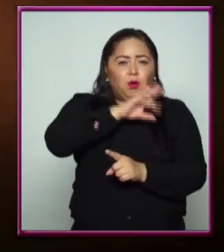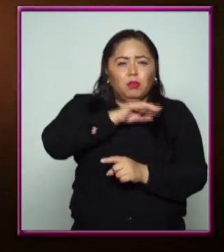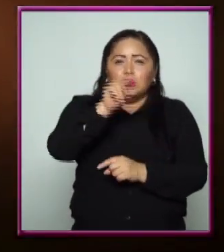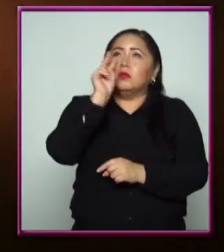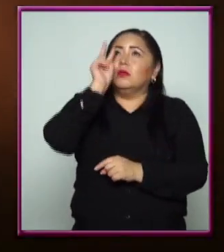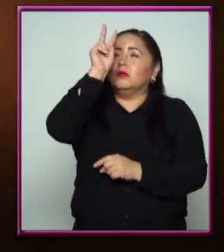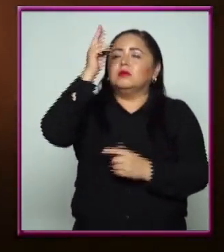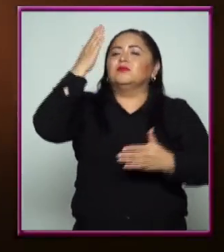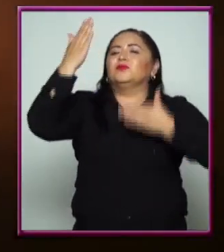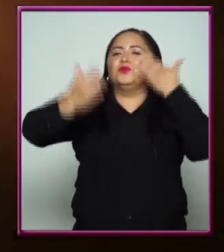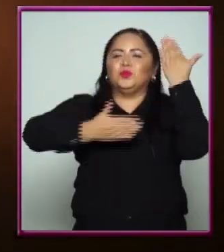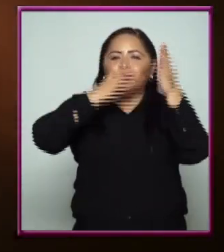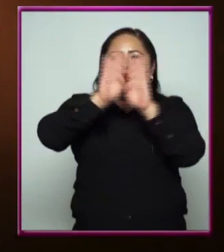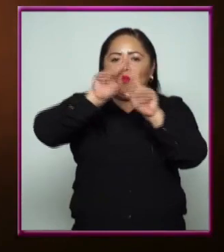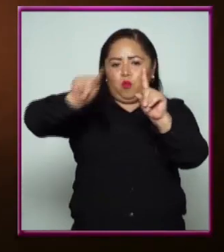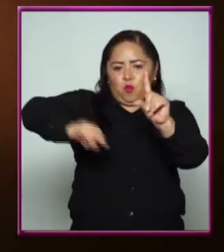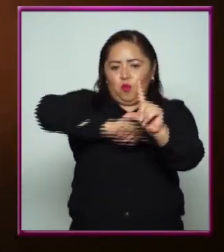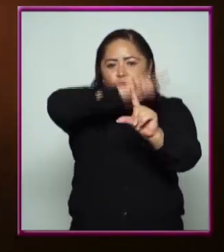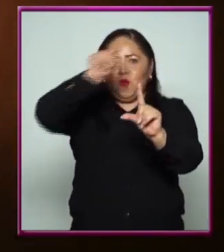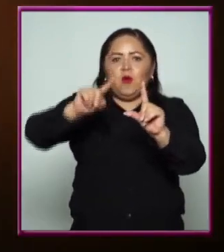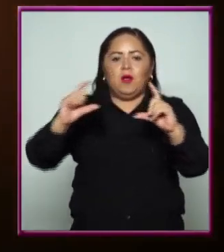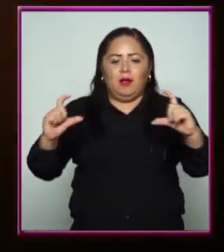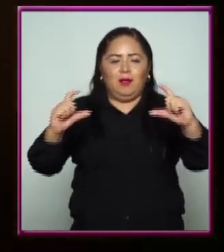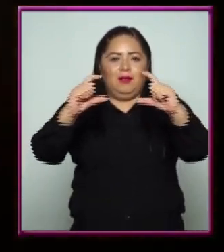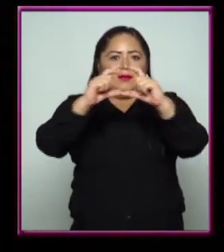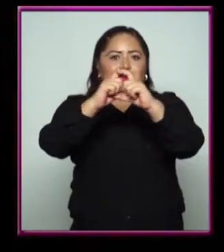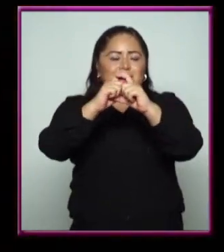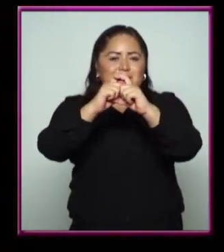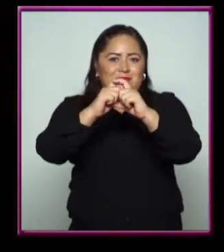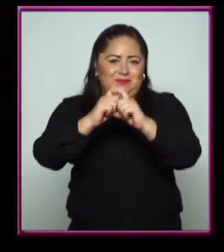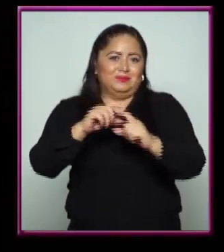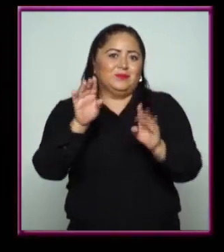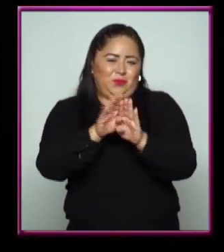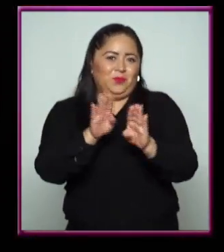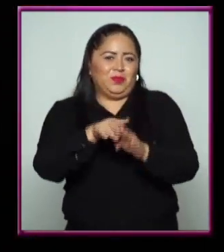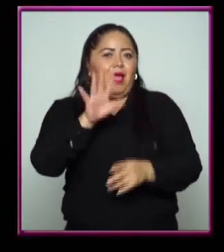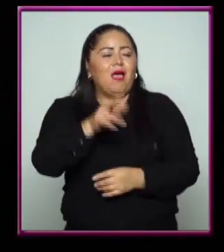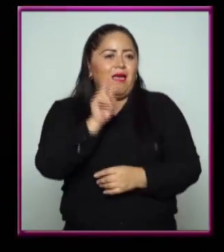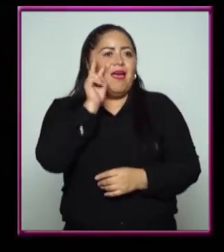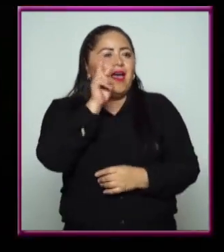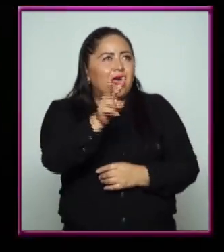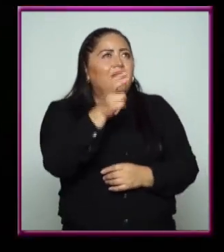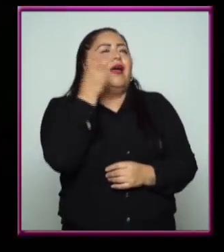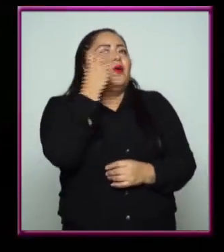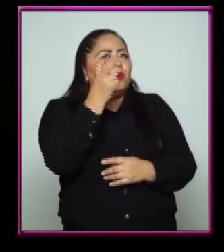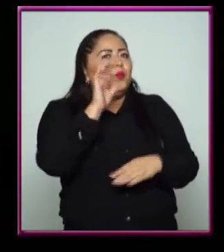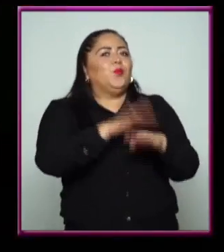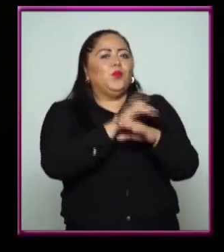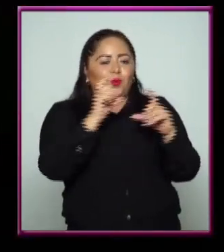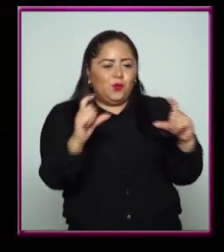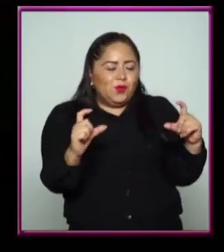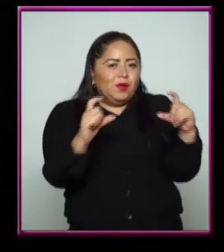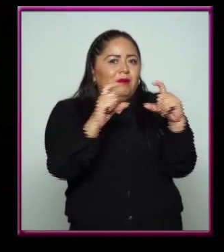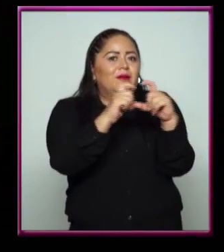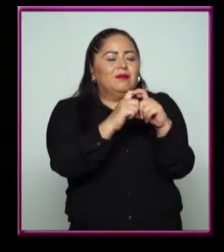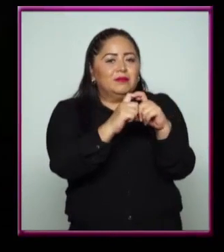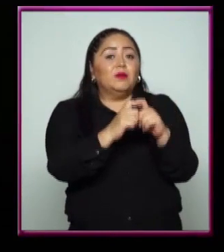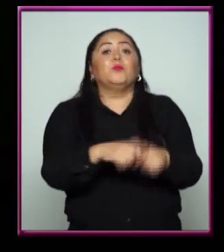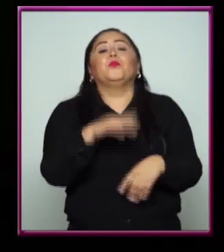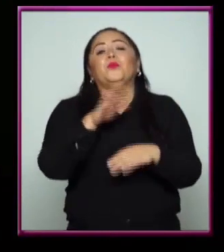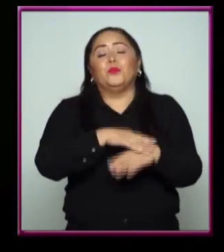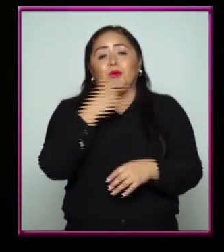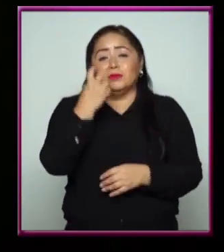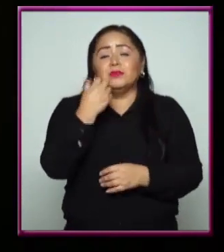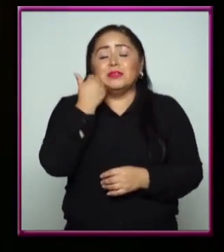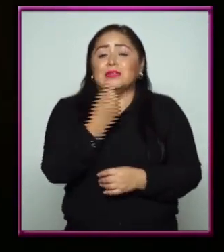observar y estudiar la corona durante un eclipse. Corona, ya veo entonces por qué es el astro rey. Pero, ¿entonces